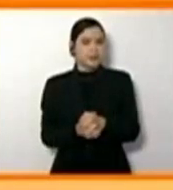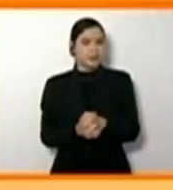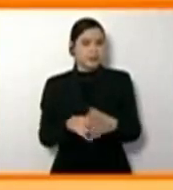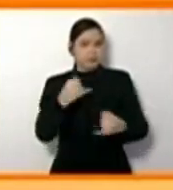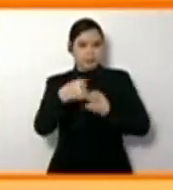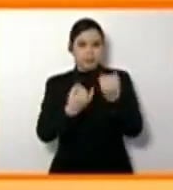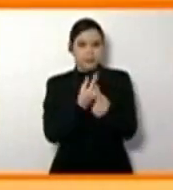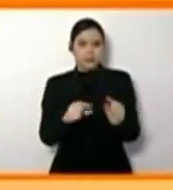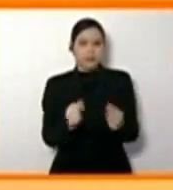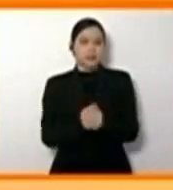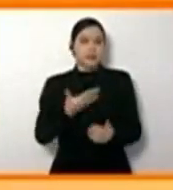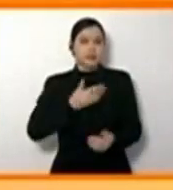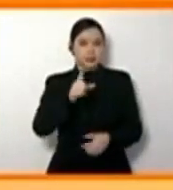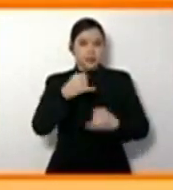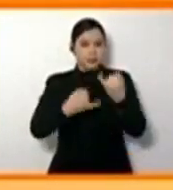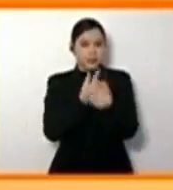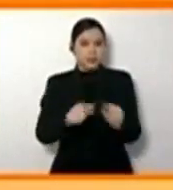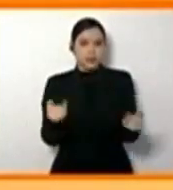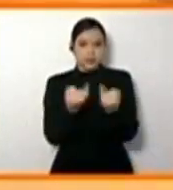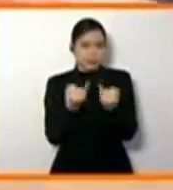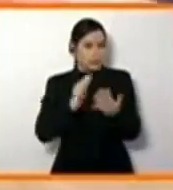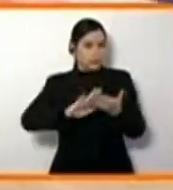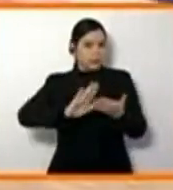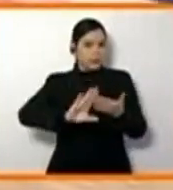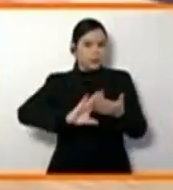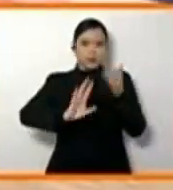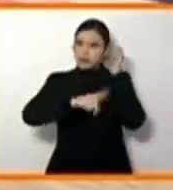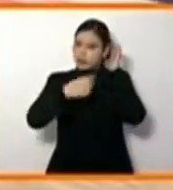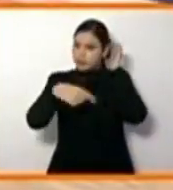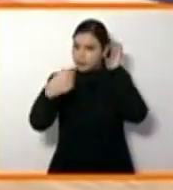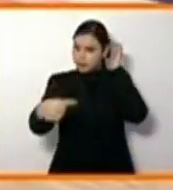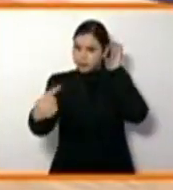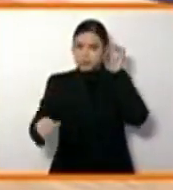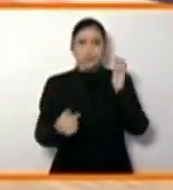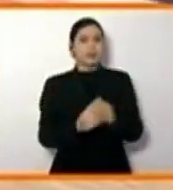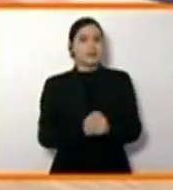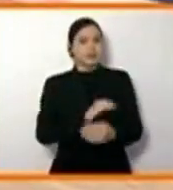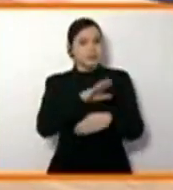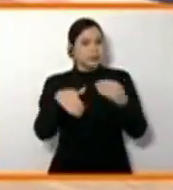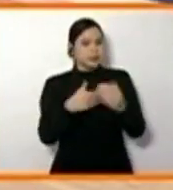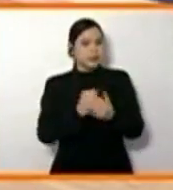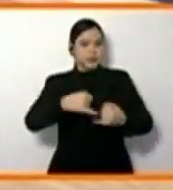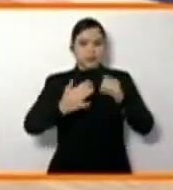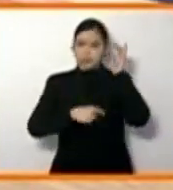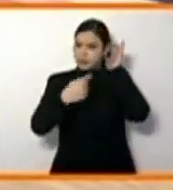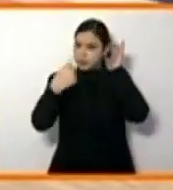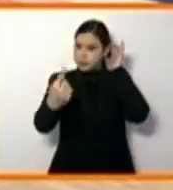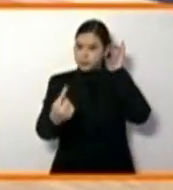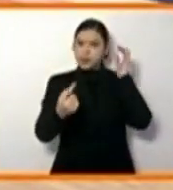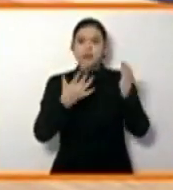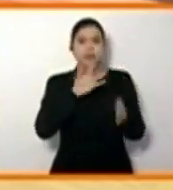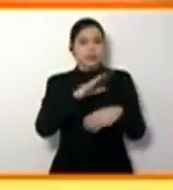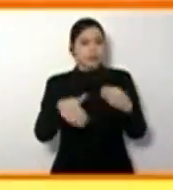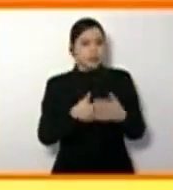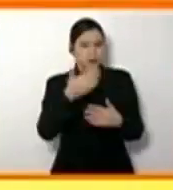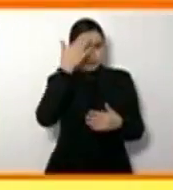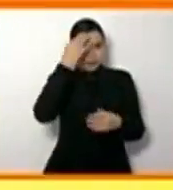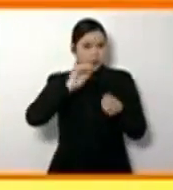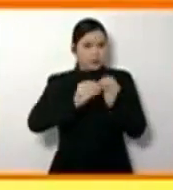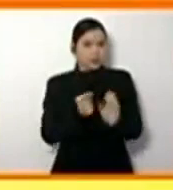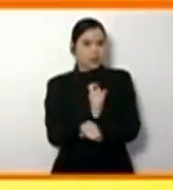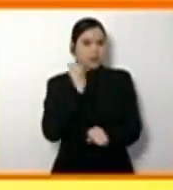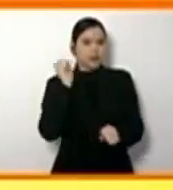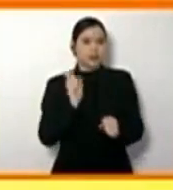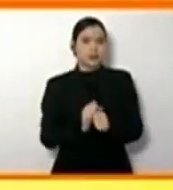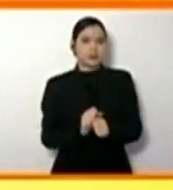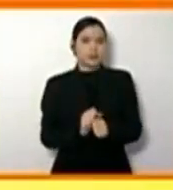Jugada gratis. Tienes una jugada gratis en un monto que invertiste en la diaria. Y para todos los jugadores más uno, mucha suerte porque es momento de conocer el número